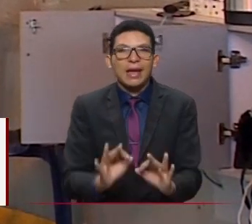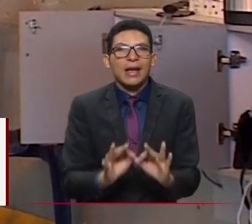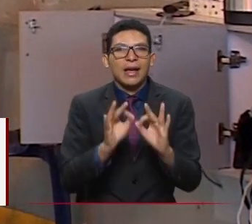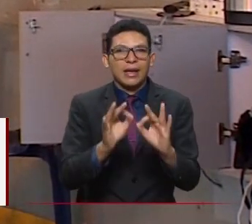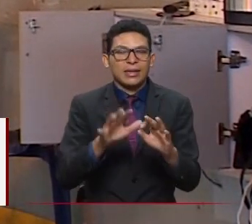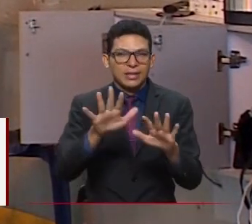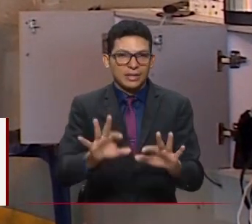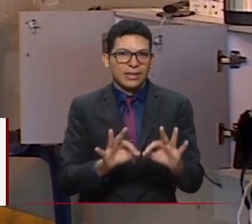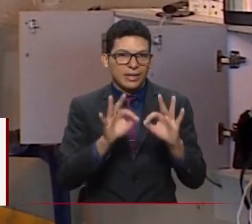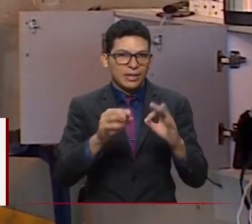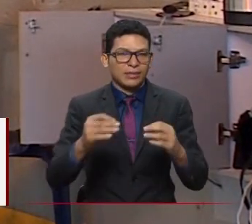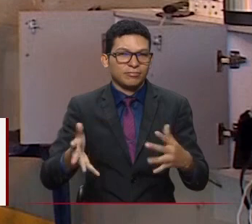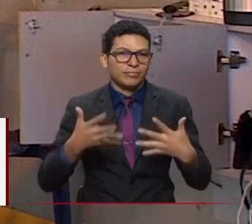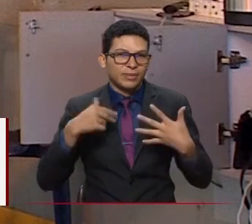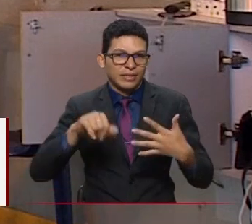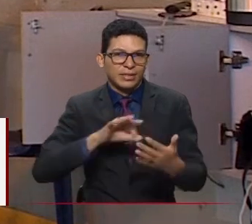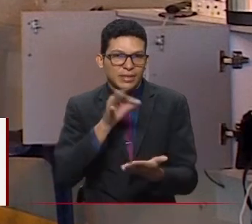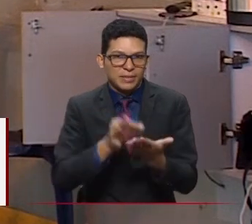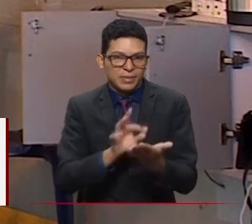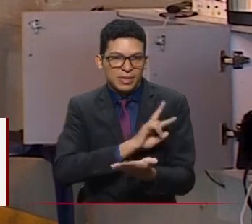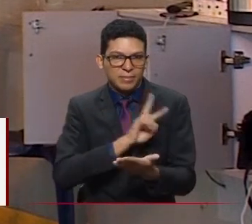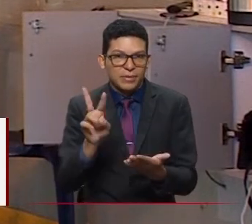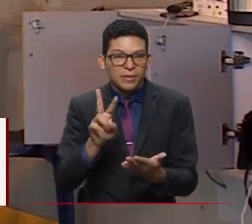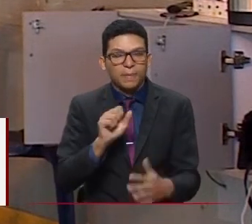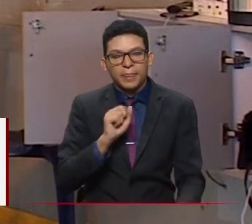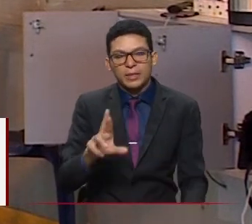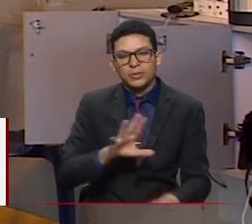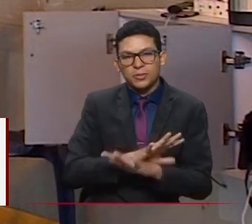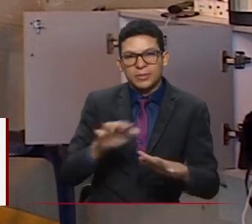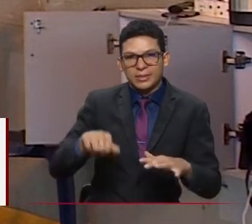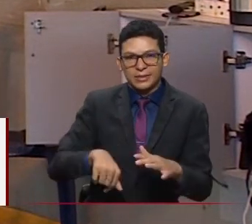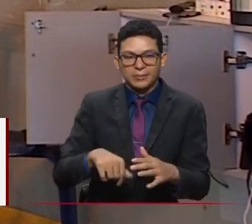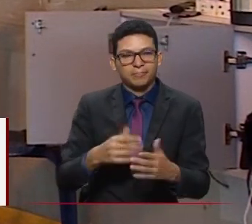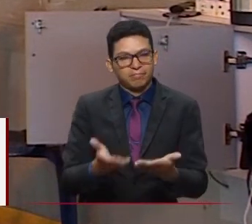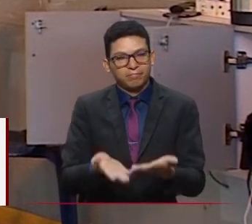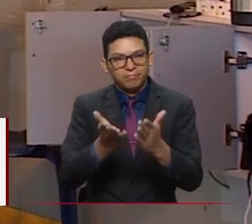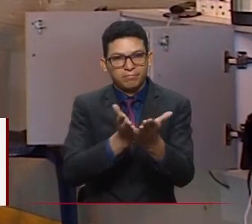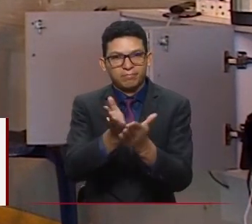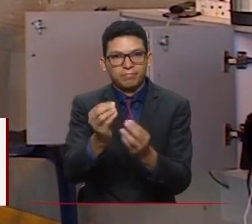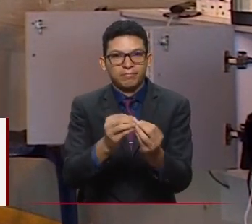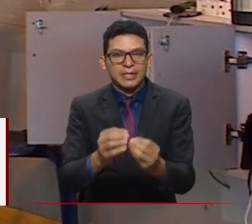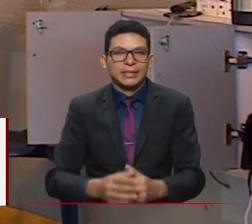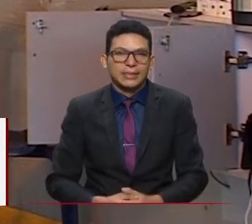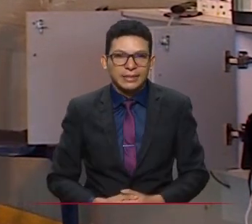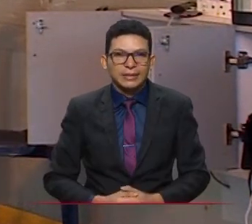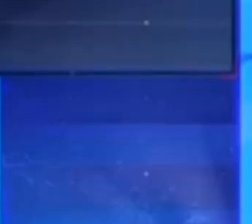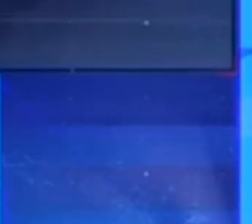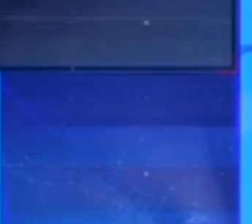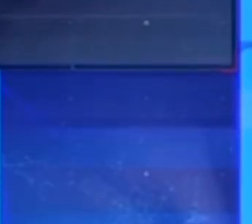del aire de la capital vallecaucana. Es toda la información desde el sur de Cali. Cindy, Gigi, sigan ustedes con más en estudio.